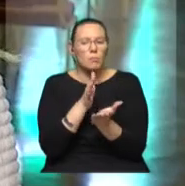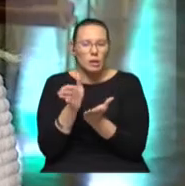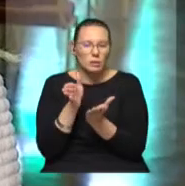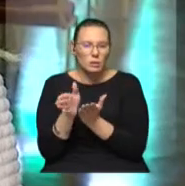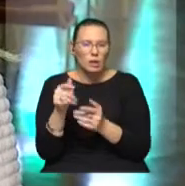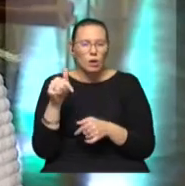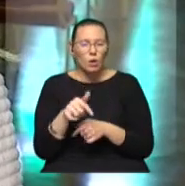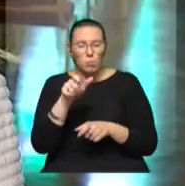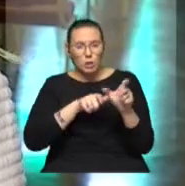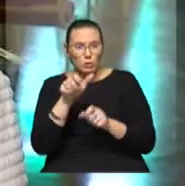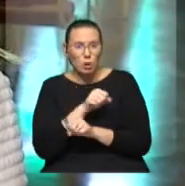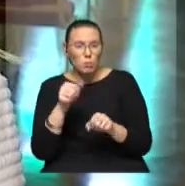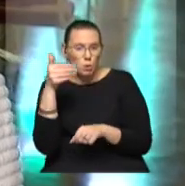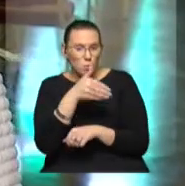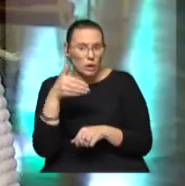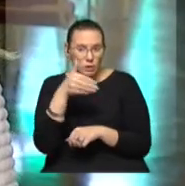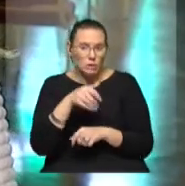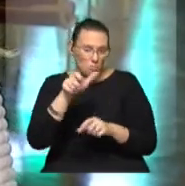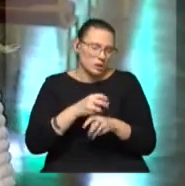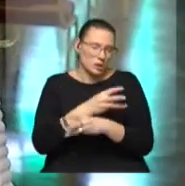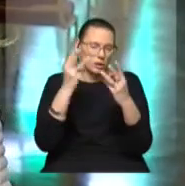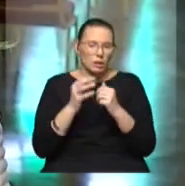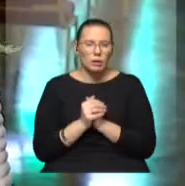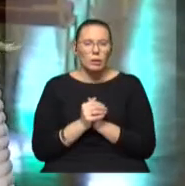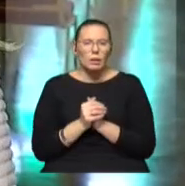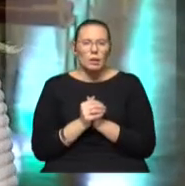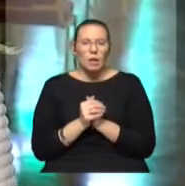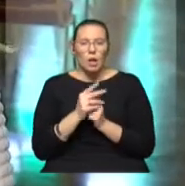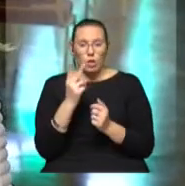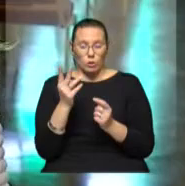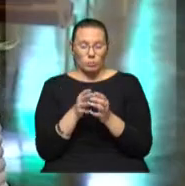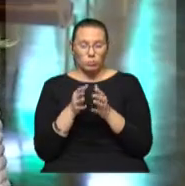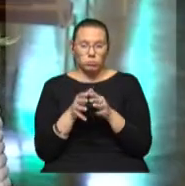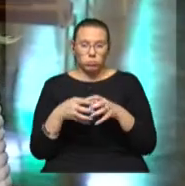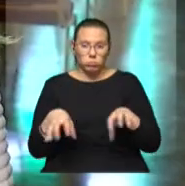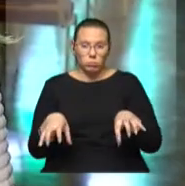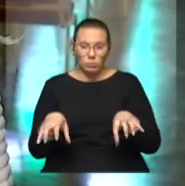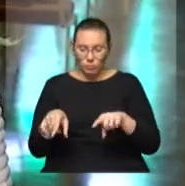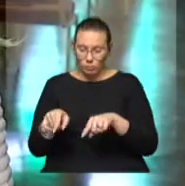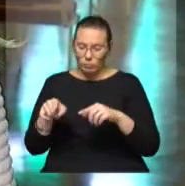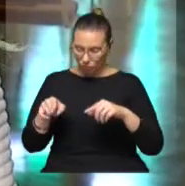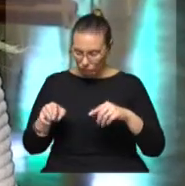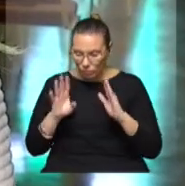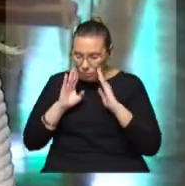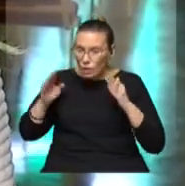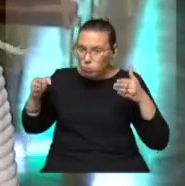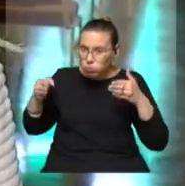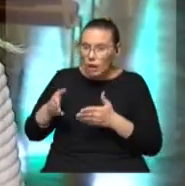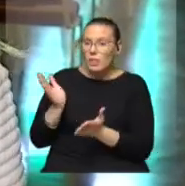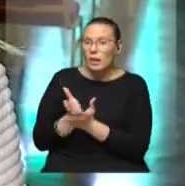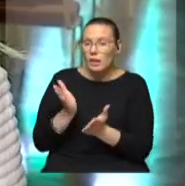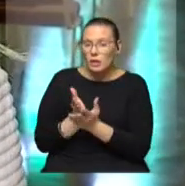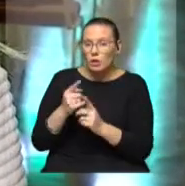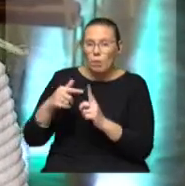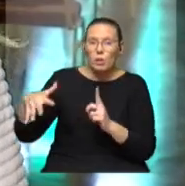en los cuales la gente pudo participar, el público general? Bueno, tuvimos dos paneles, uno enfocado en el derecho al medio